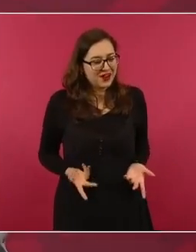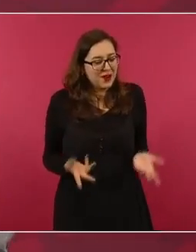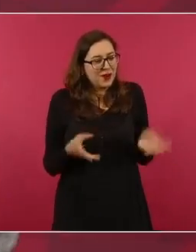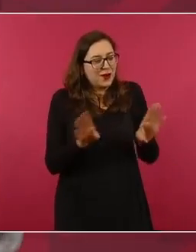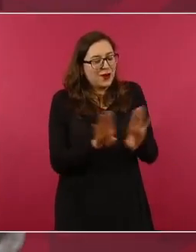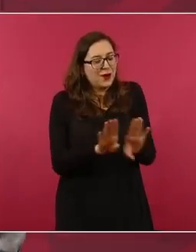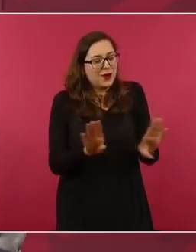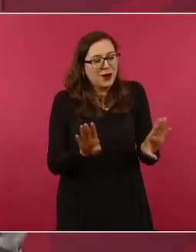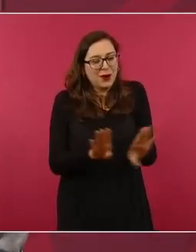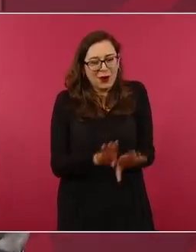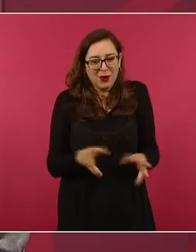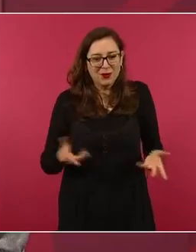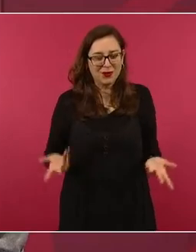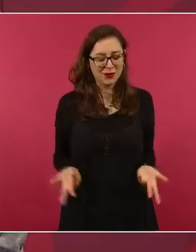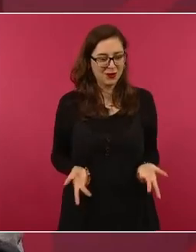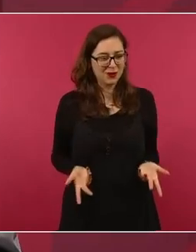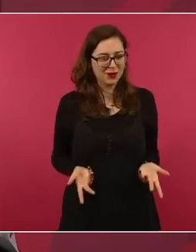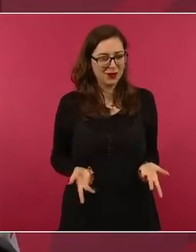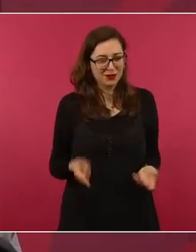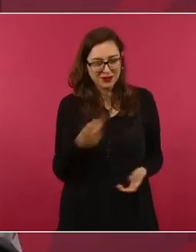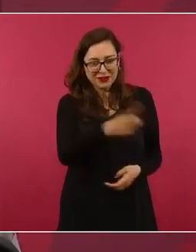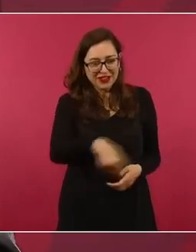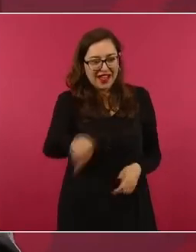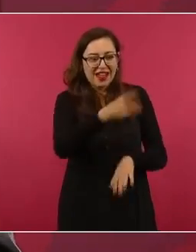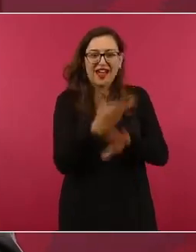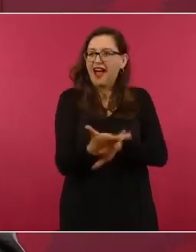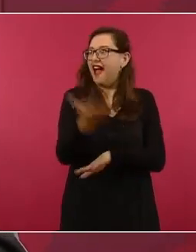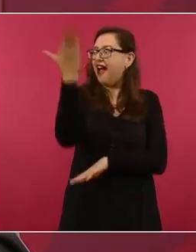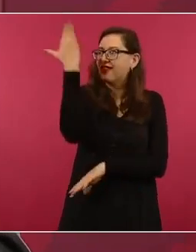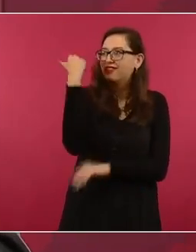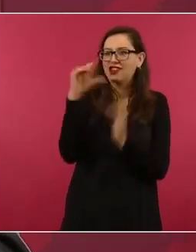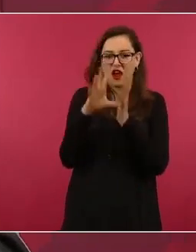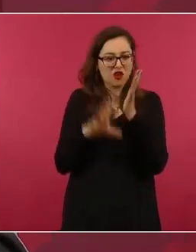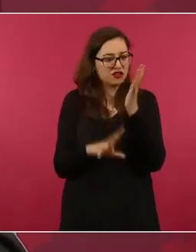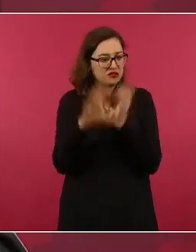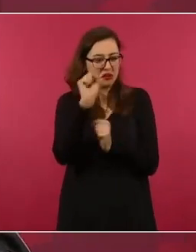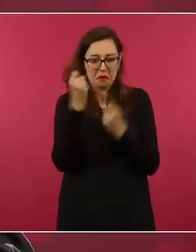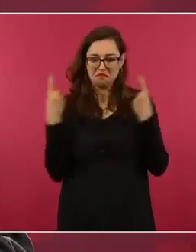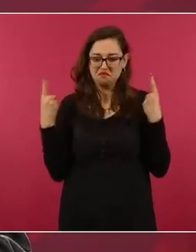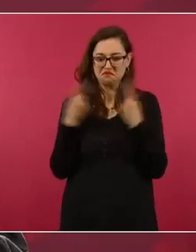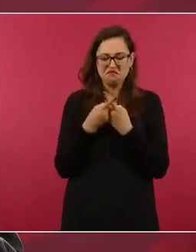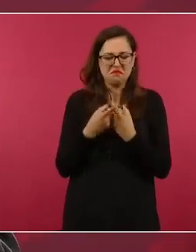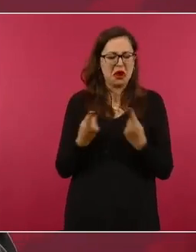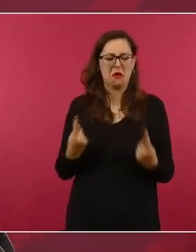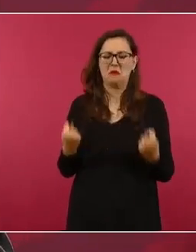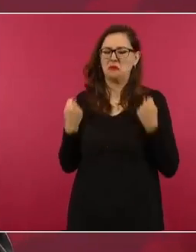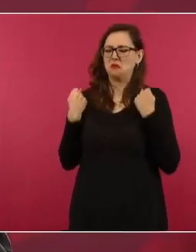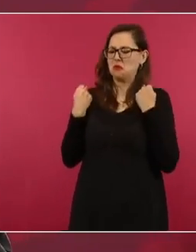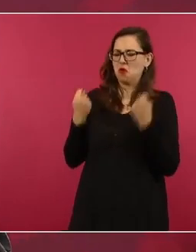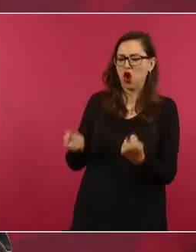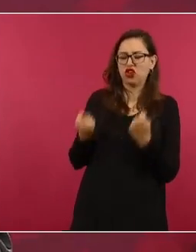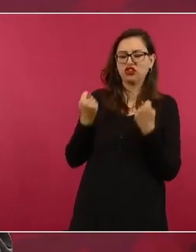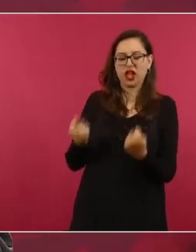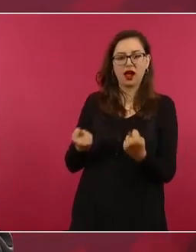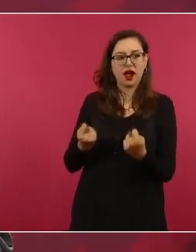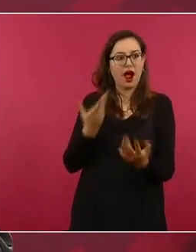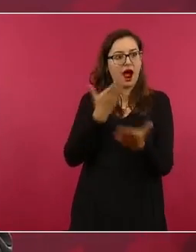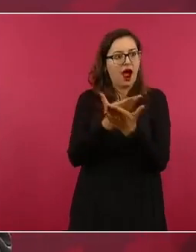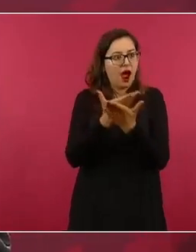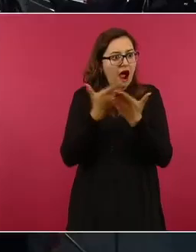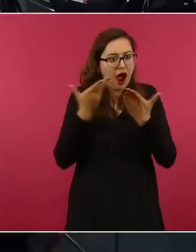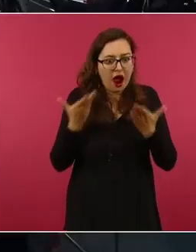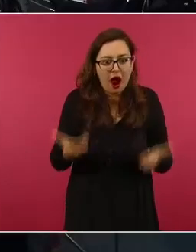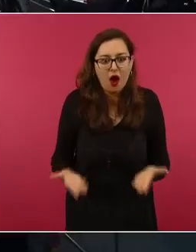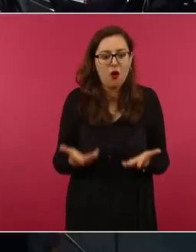a que existe una reforma y que el gobierno, o en este caso